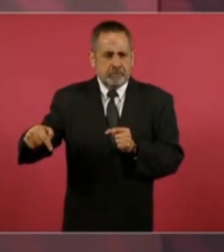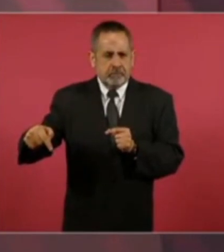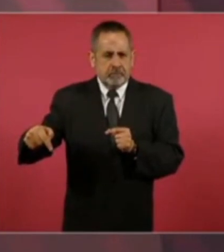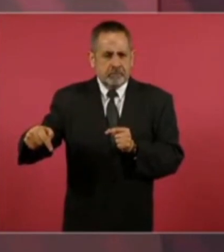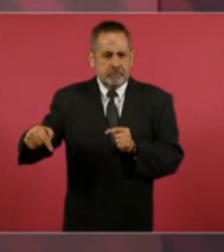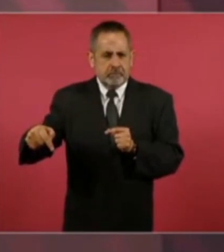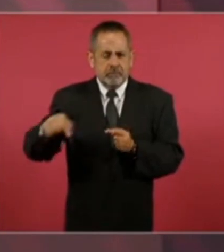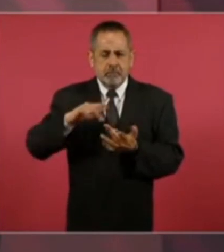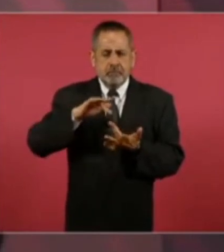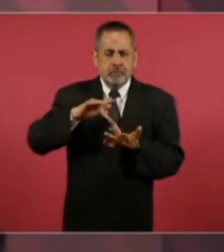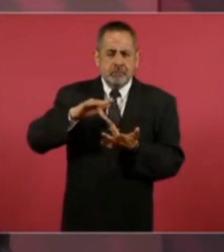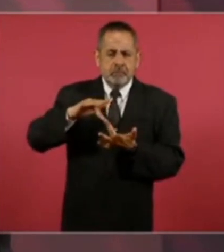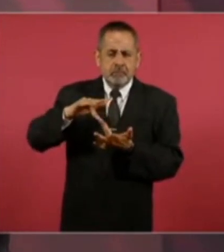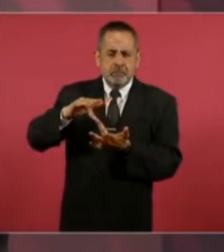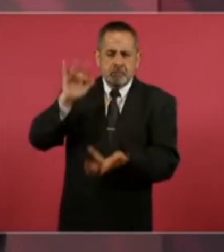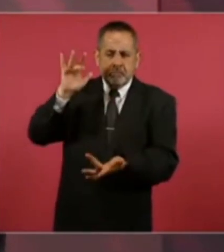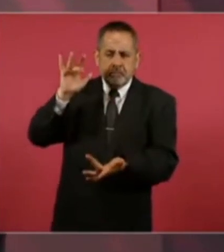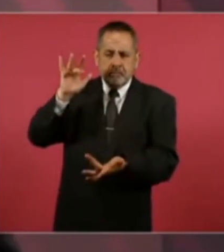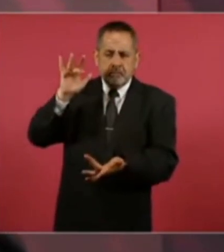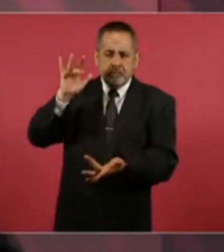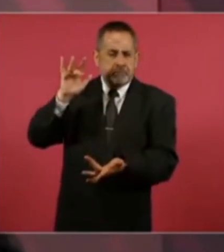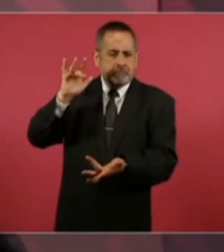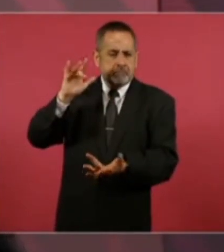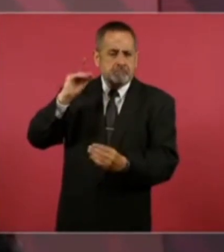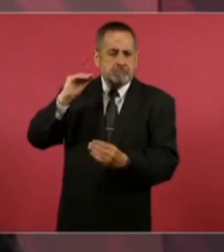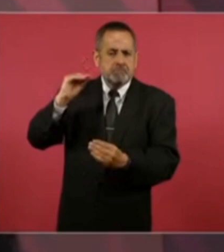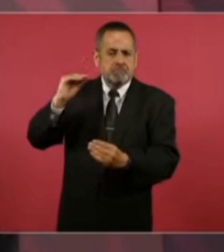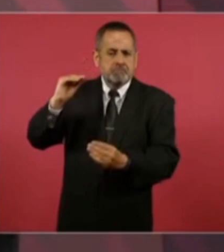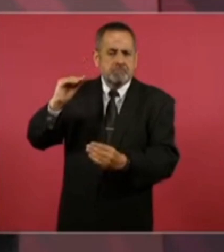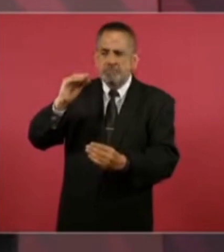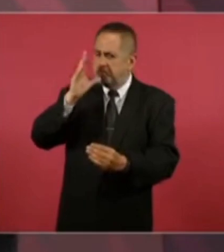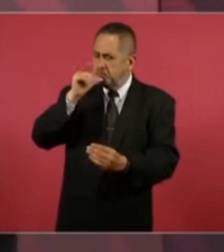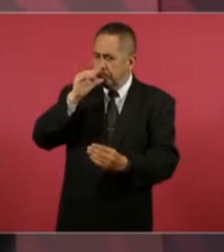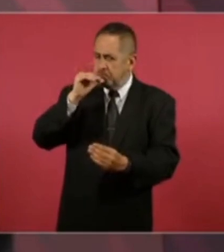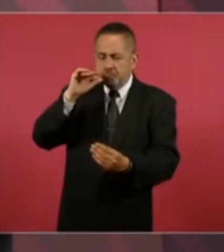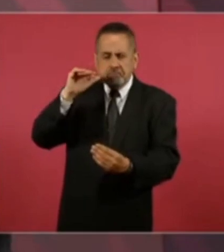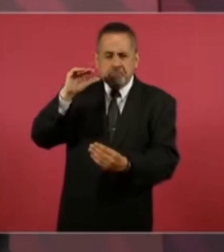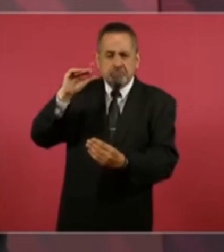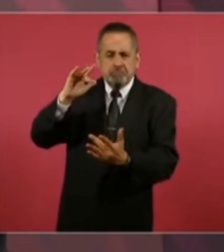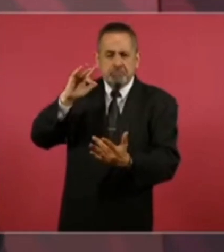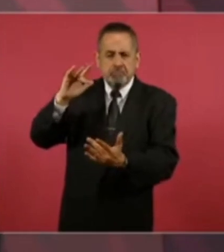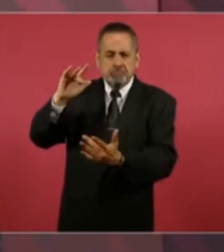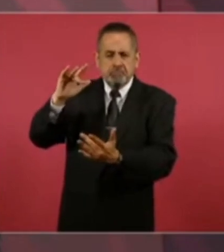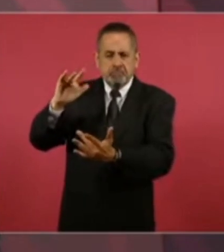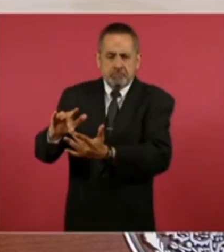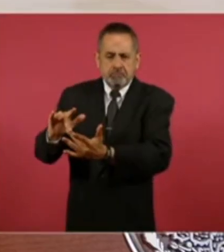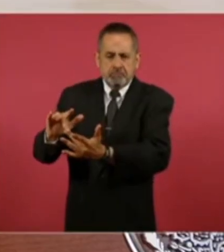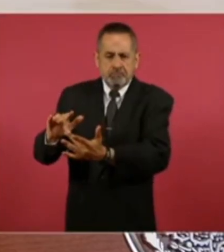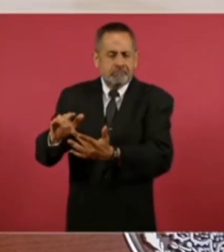y hay como una zona de silencio, no pueden hablar.